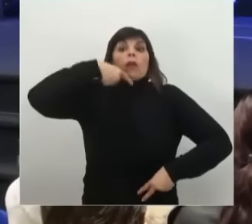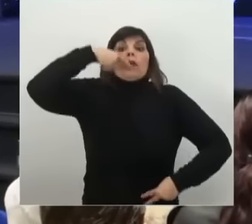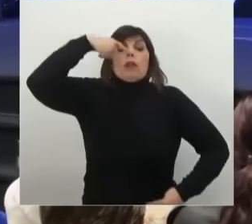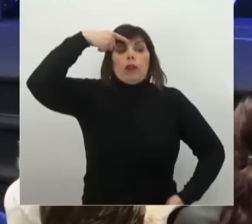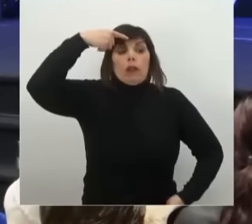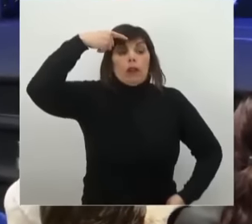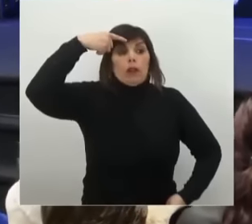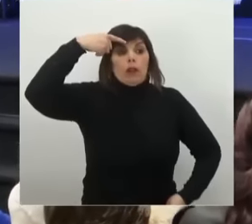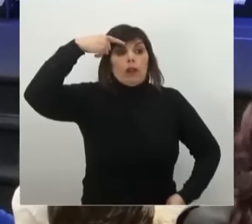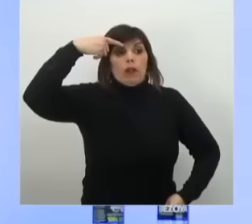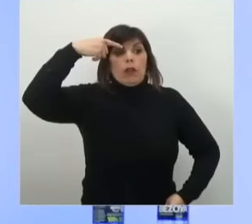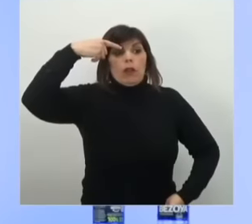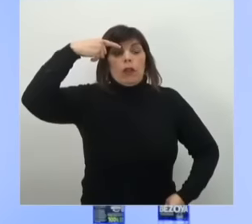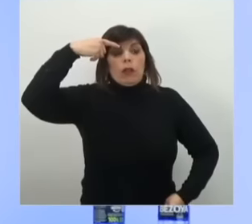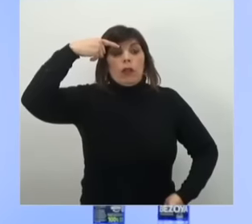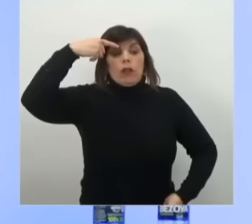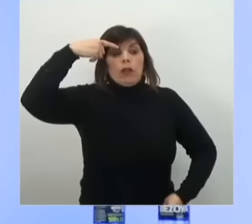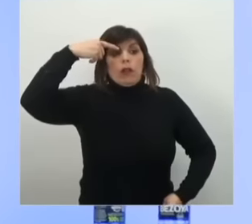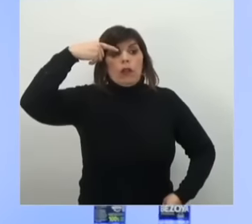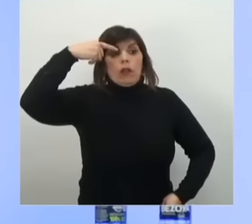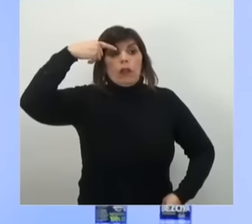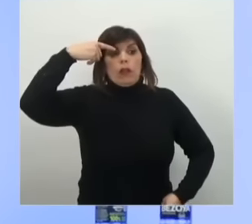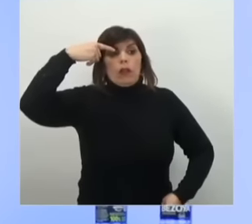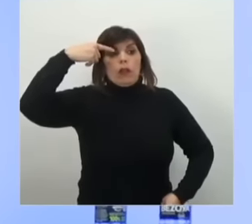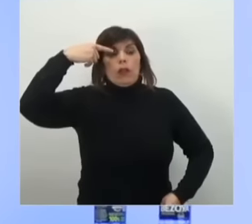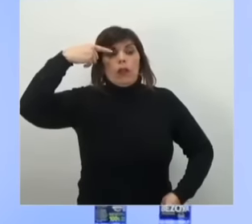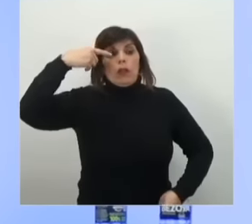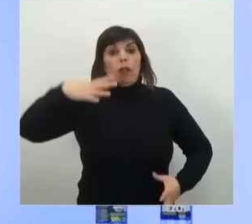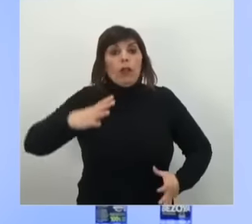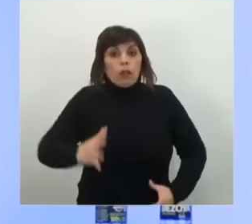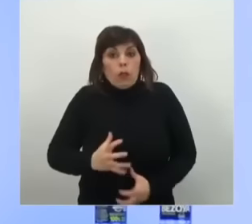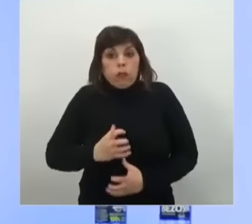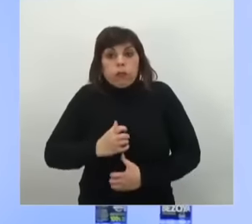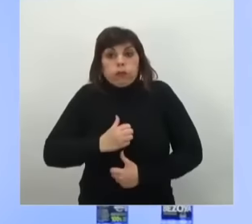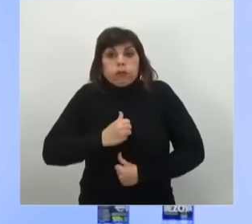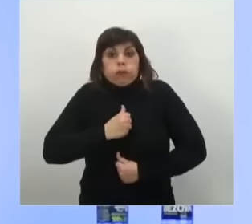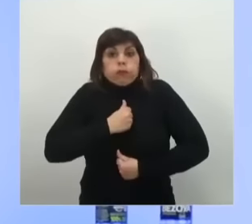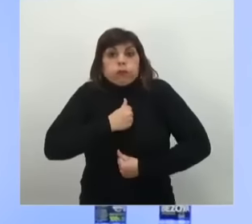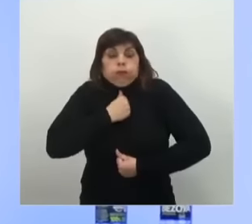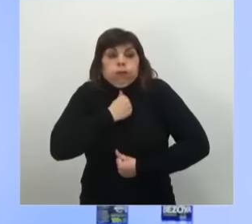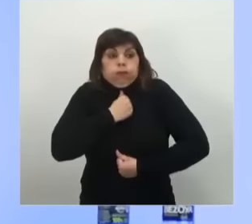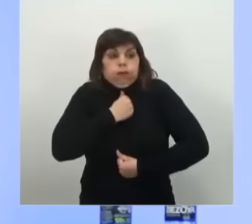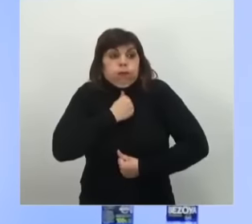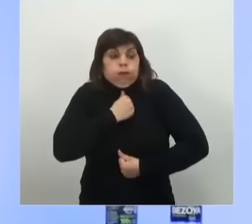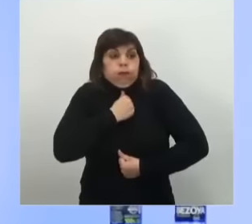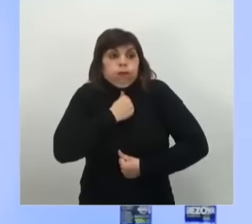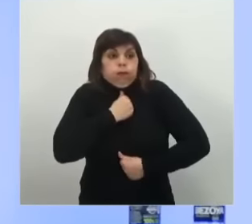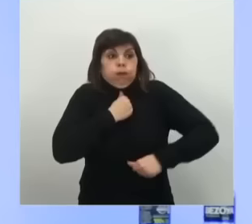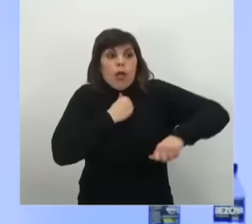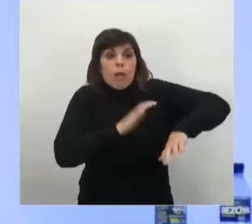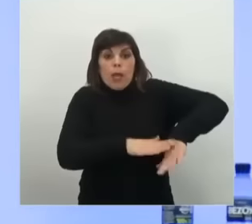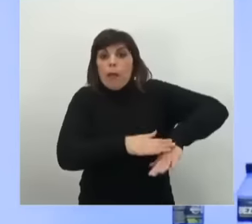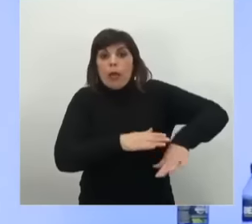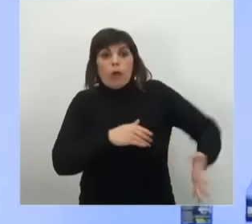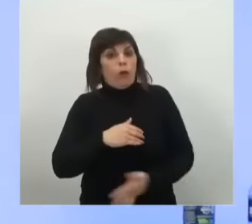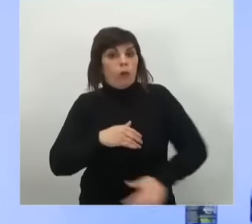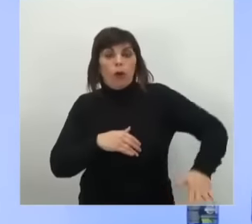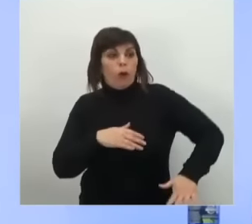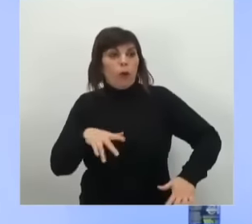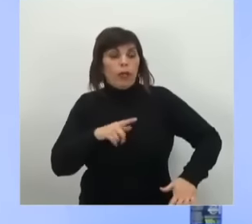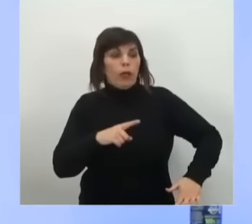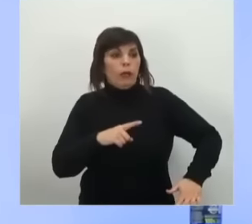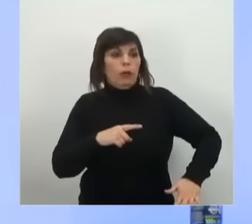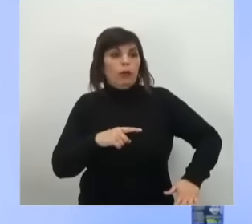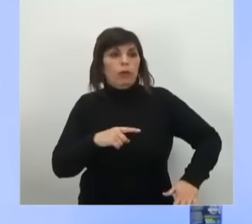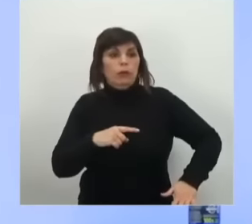empezó a perder oxígeno como que tú sientes que algo se empieza a cerrar se empieza a cerrar se empieza a cerrar y mi mano se empezó a perder Y entonces me doblé todo